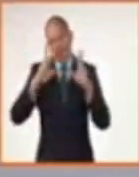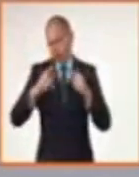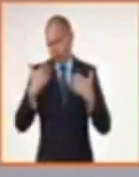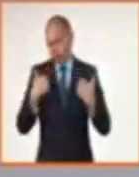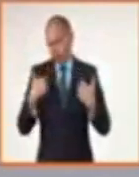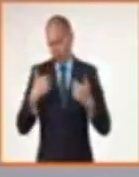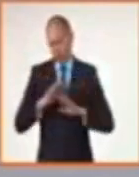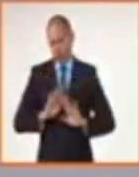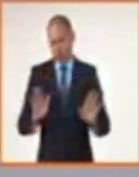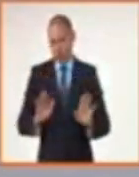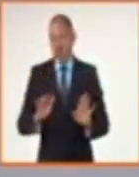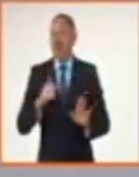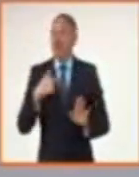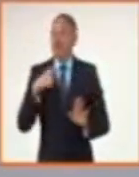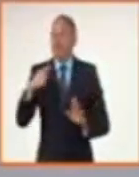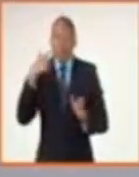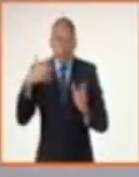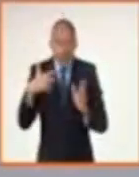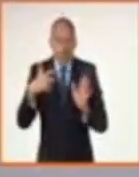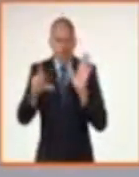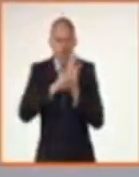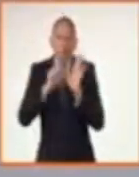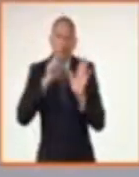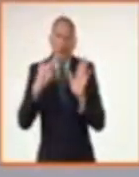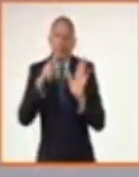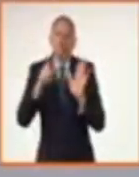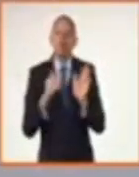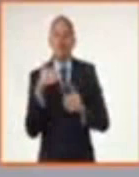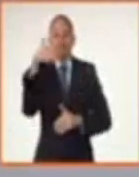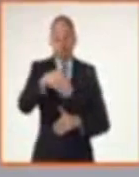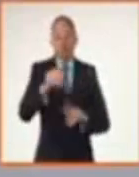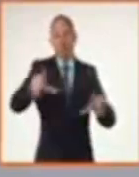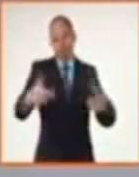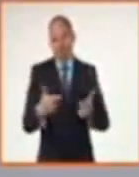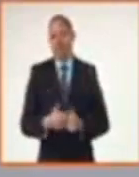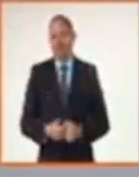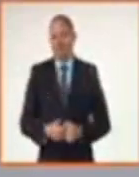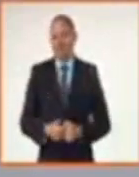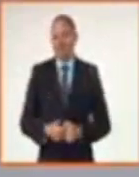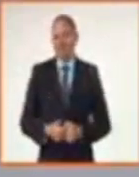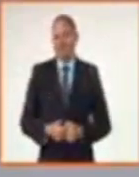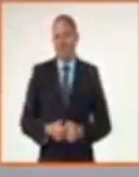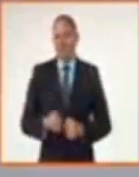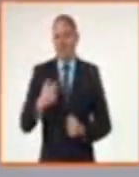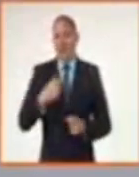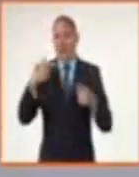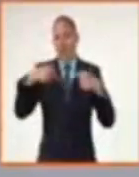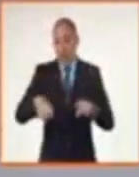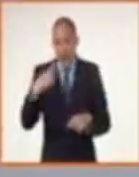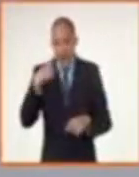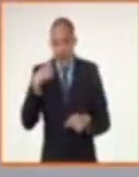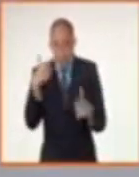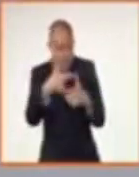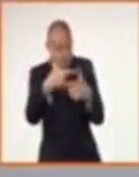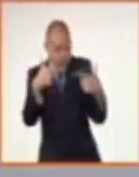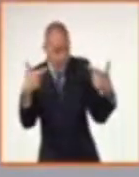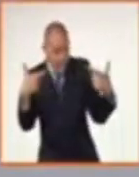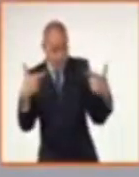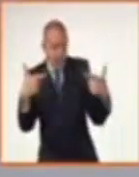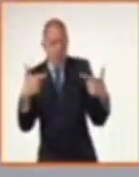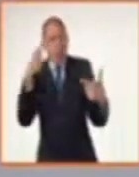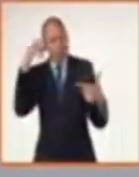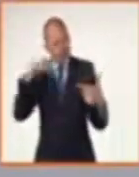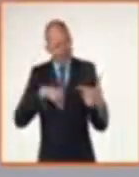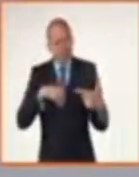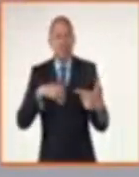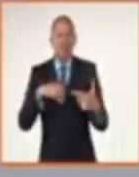principales que tenemos que tener. Hoy hay fe en Cuba, en el sistema democrático cubano, mayoritariamente, lo